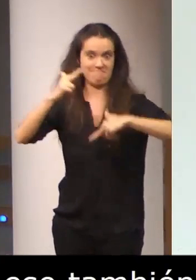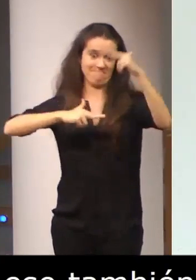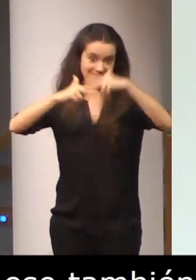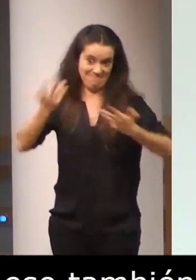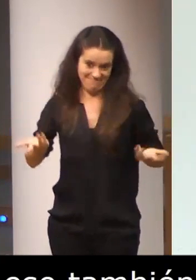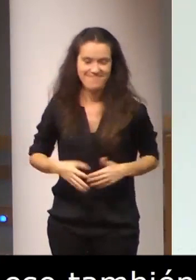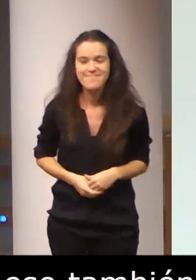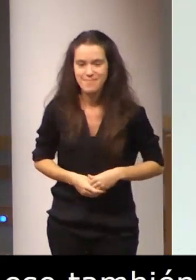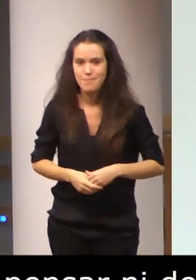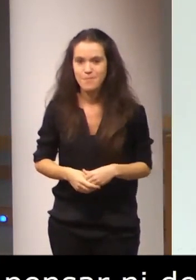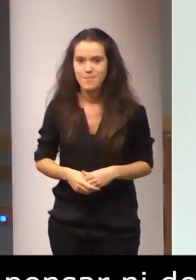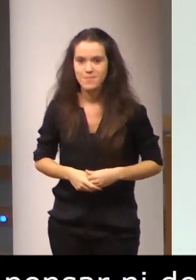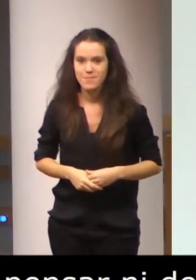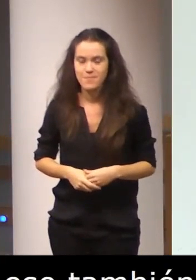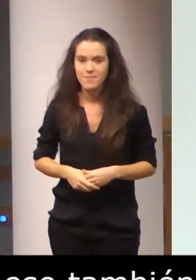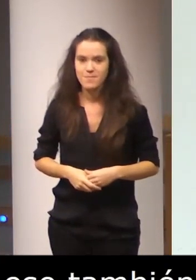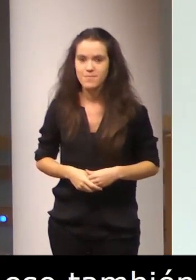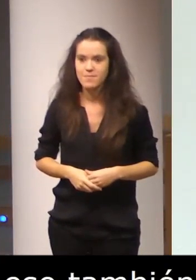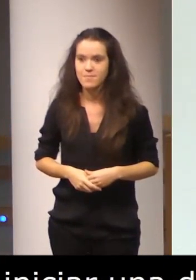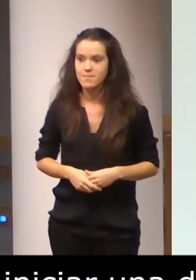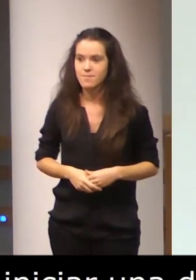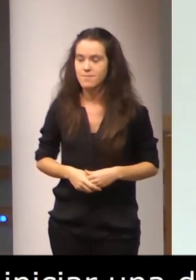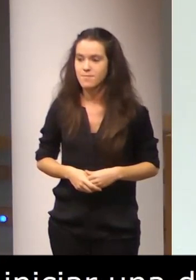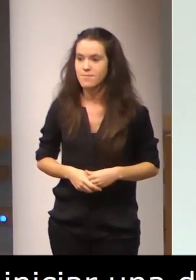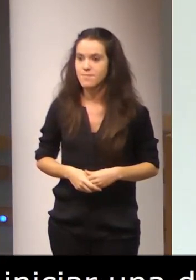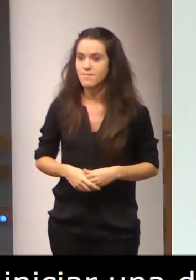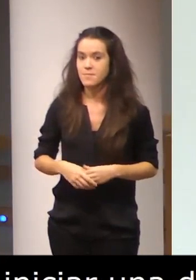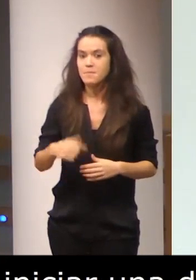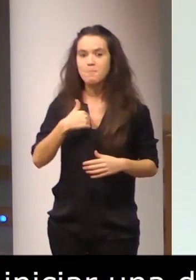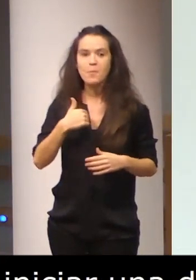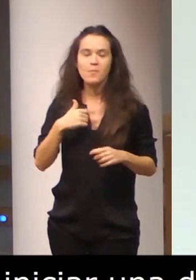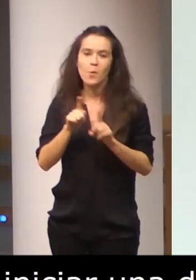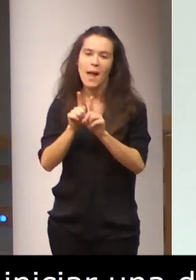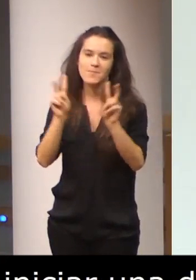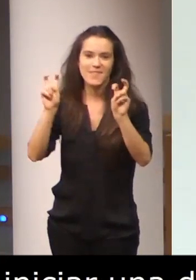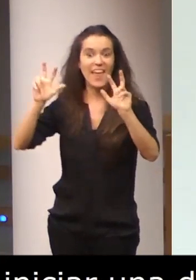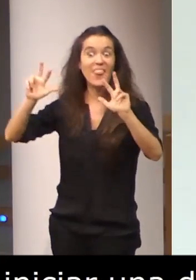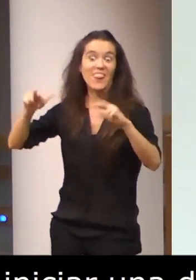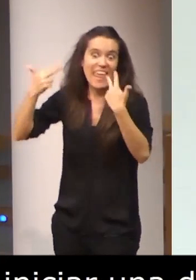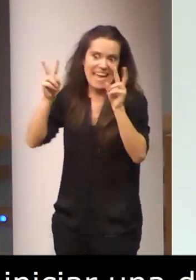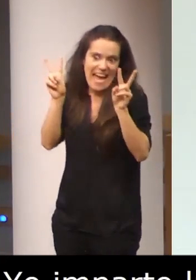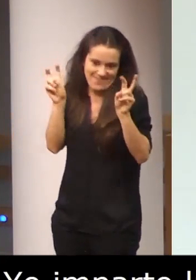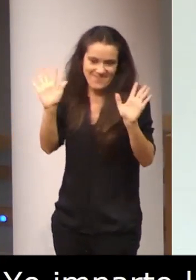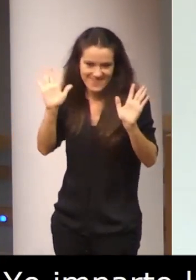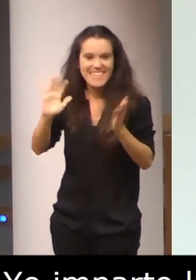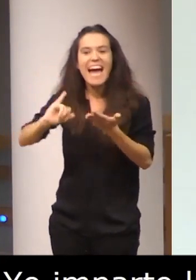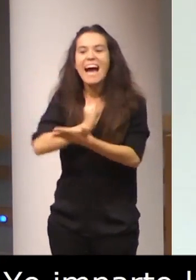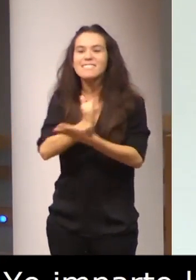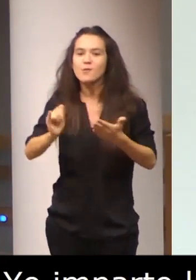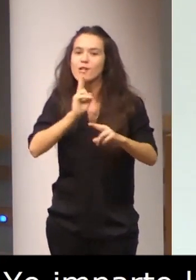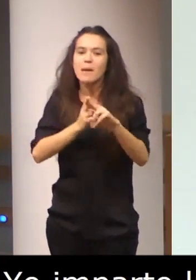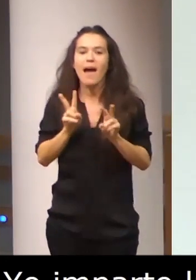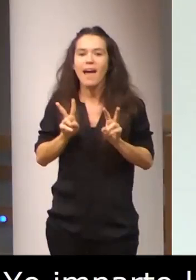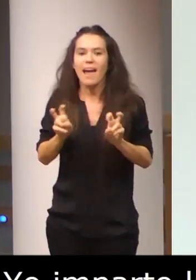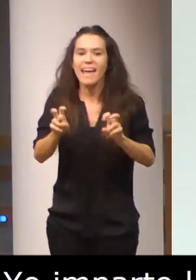Yo imparto la asignatura, me han dejado, entre comillas, impartir la asignatura Iniciación a la Lengua